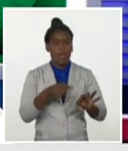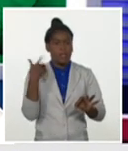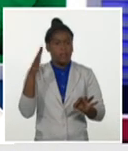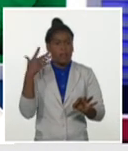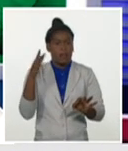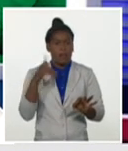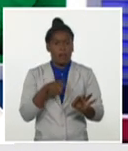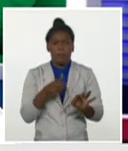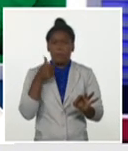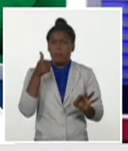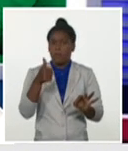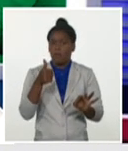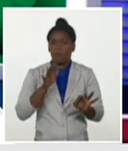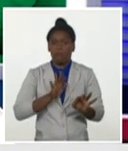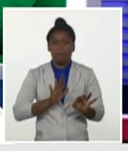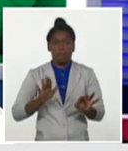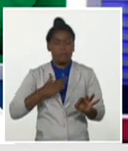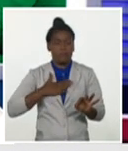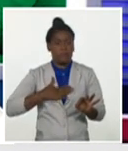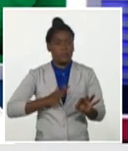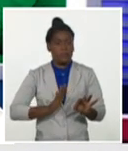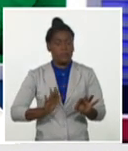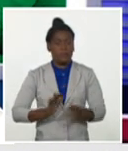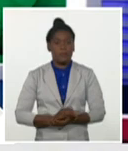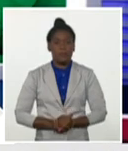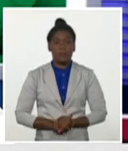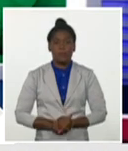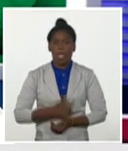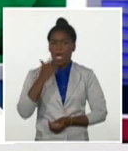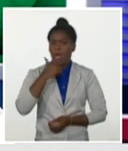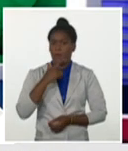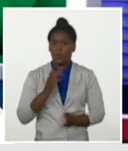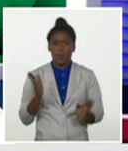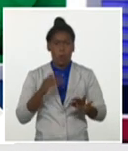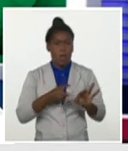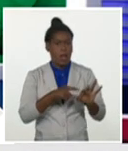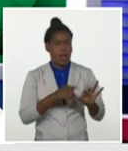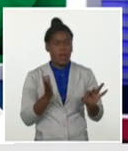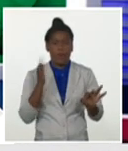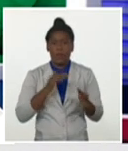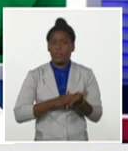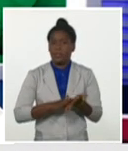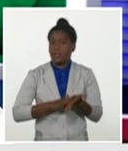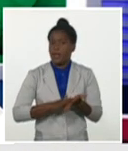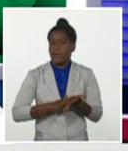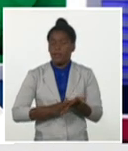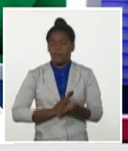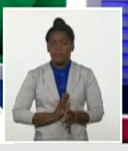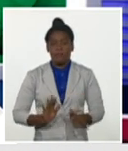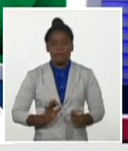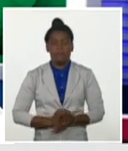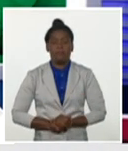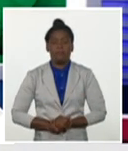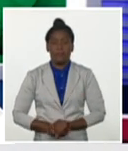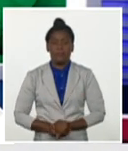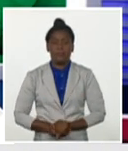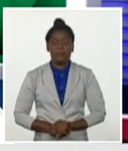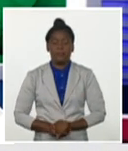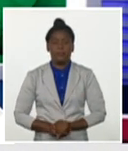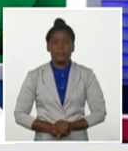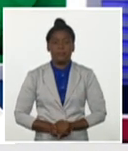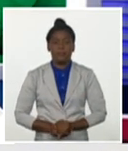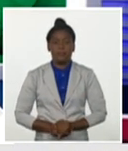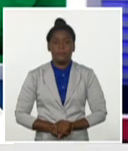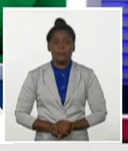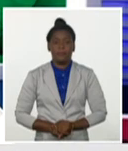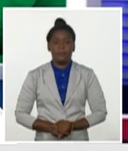marzo. Abril no tuvo y mayo no ha tenido hasta el momento. En el día de los